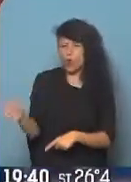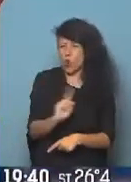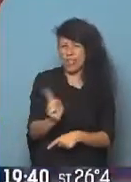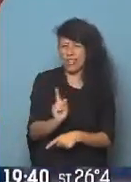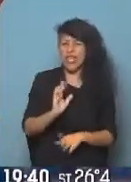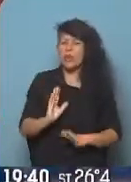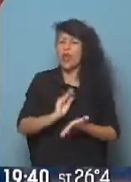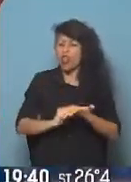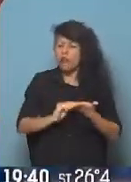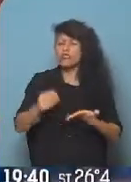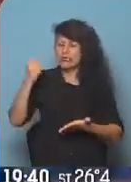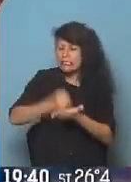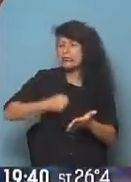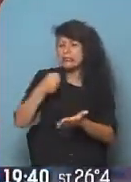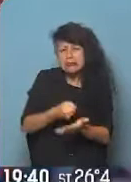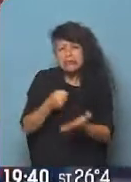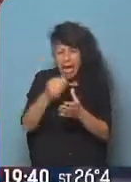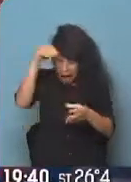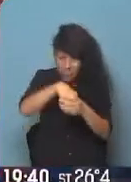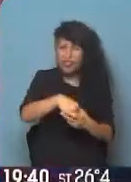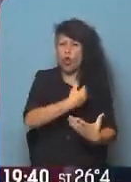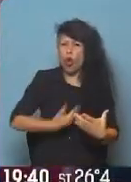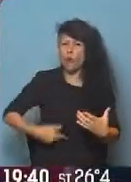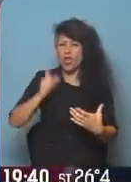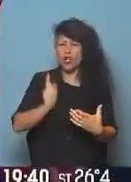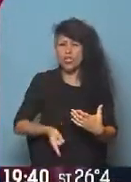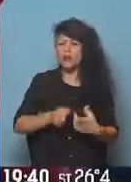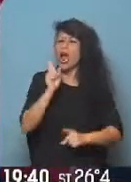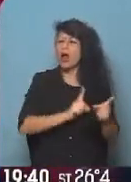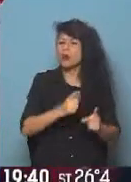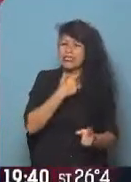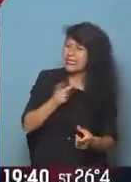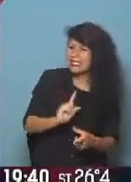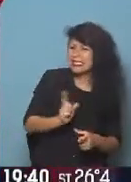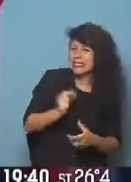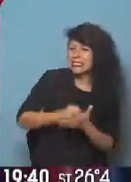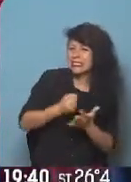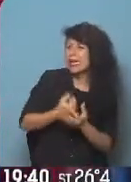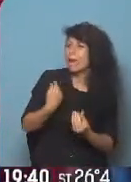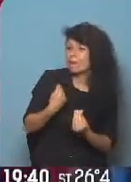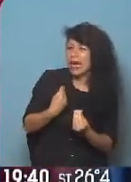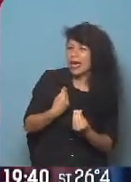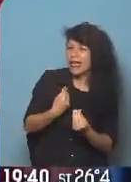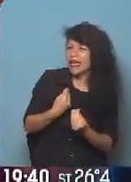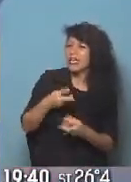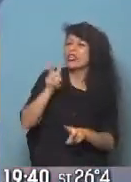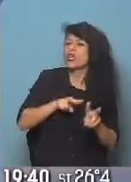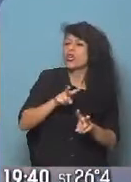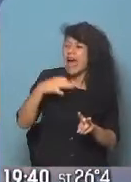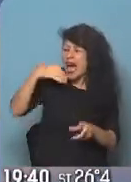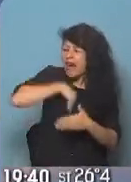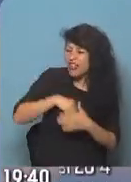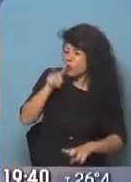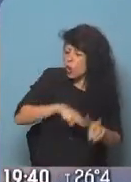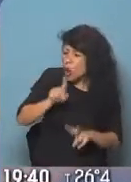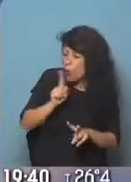seno también del propio gobierno sobre hay sectores que no quieren dar esa pelea por la impunidad y por la lucha contra corrupción y ella lo